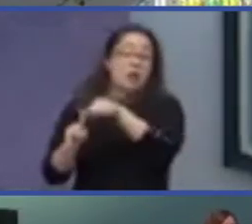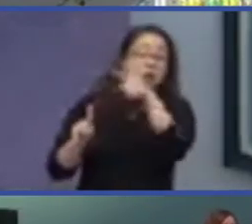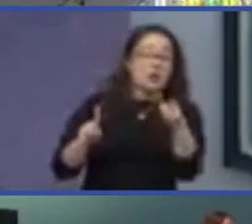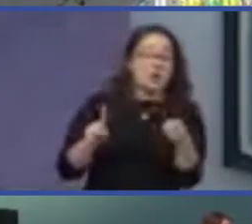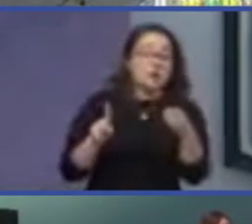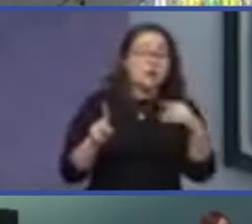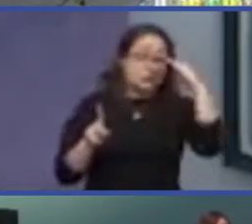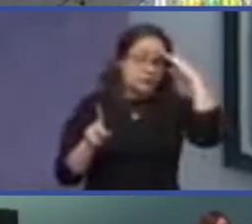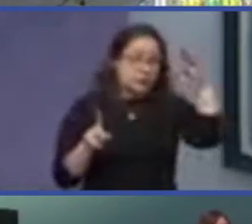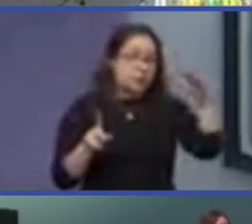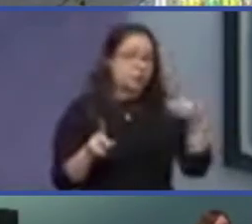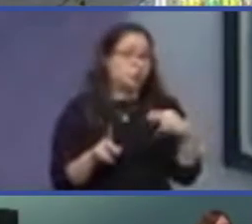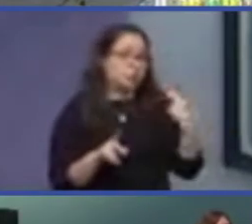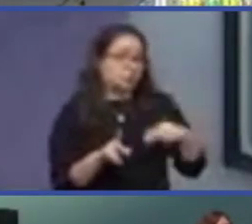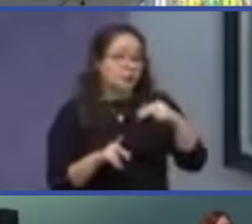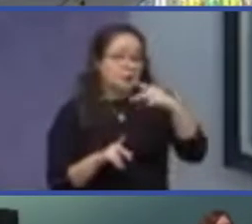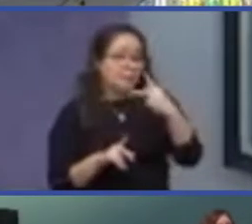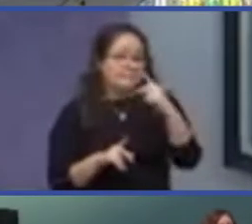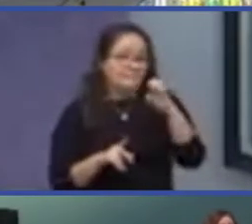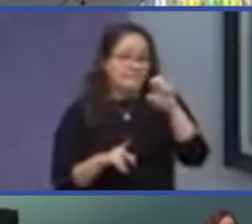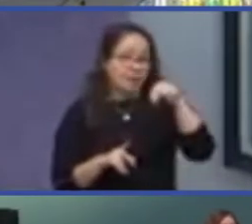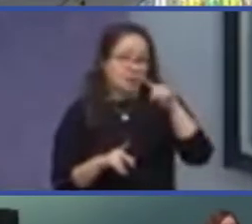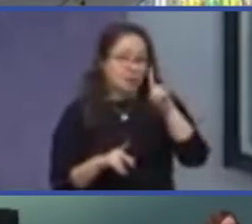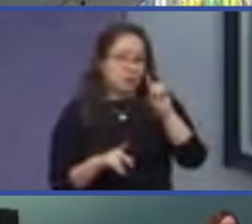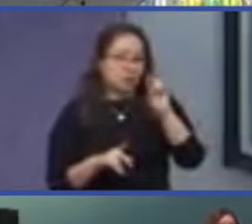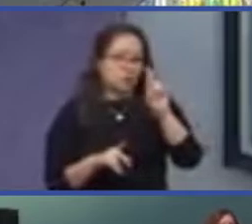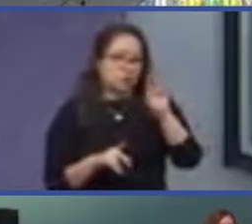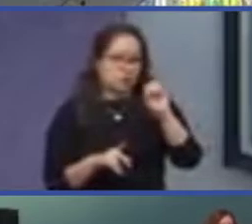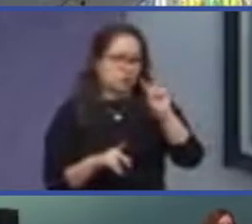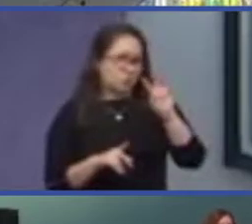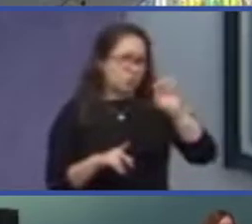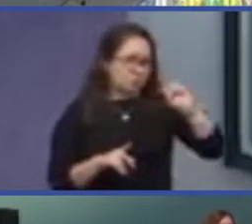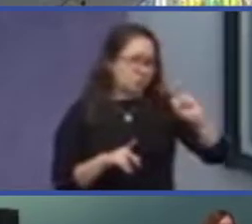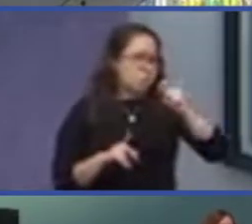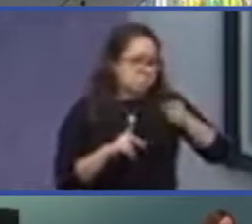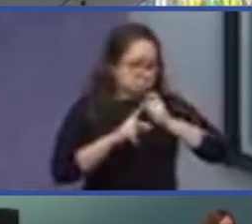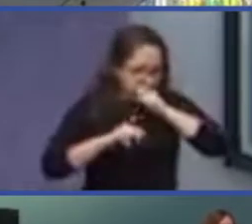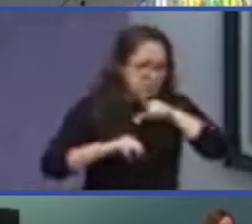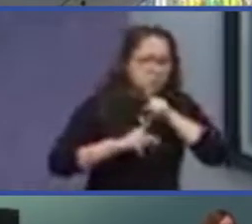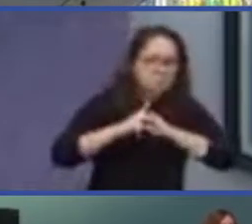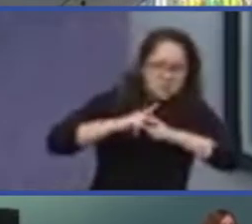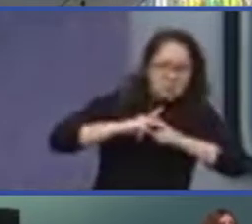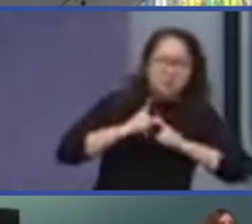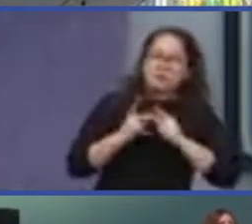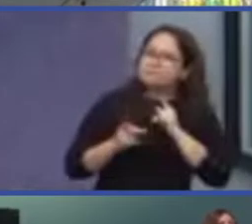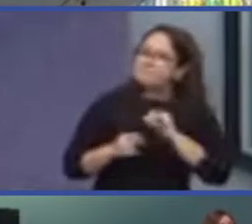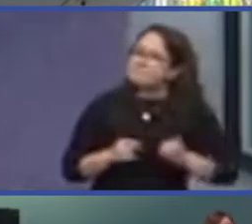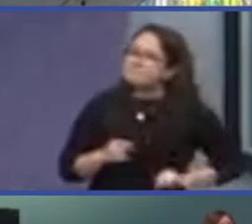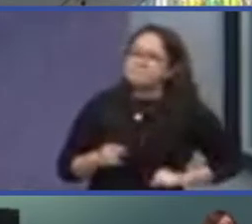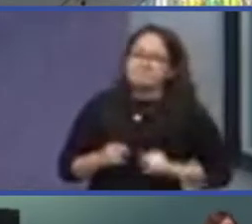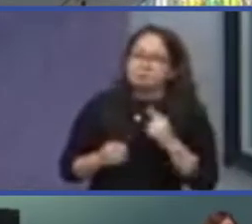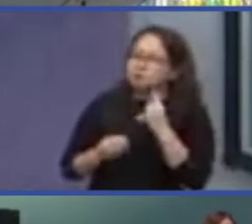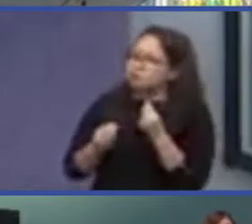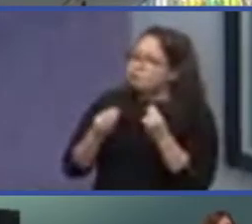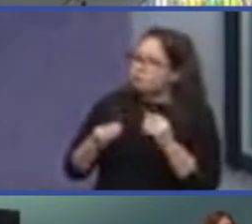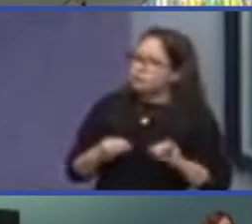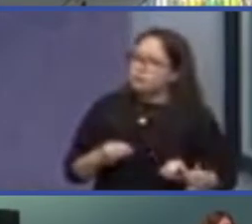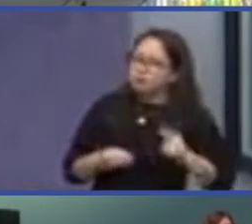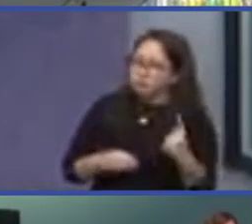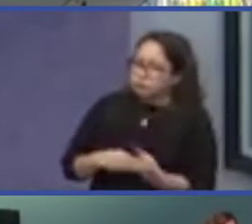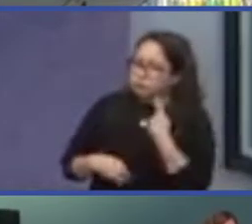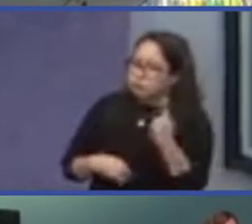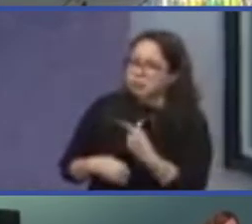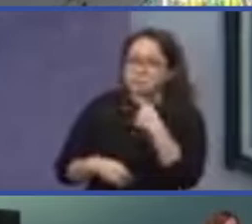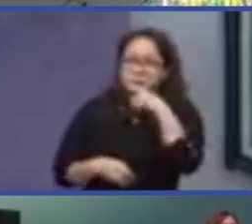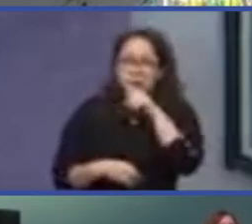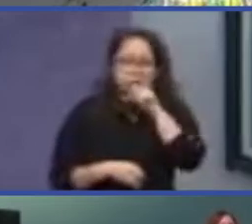se apellidaba Penrose, que era matemático y que estaba interesado también en el infinito y también el hijo de Penrose,